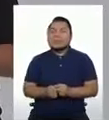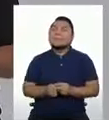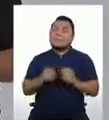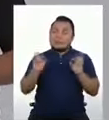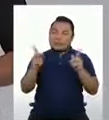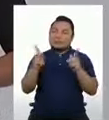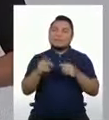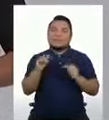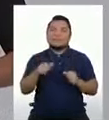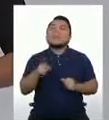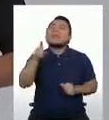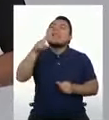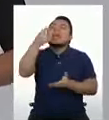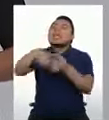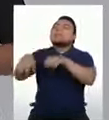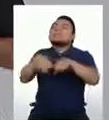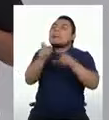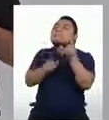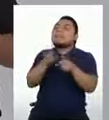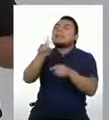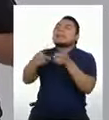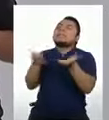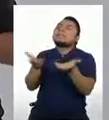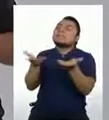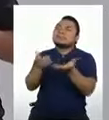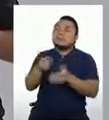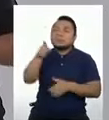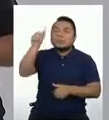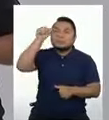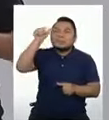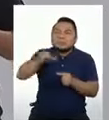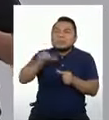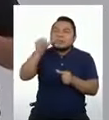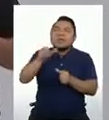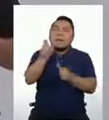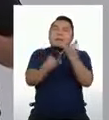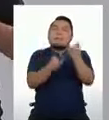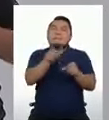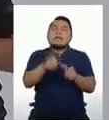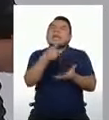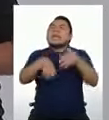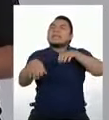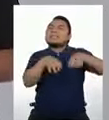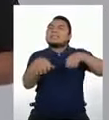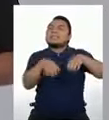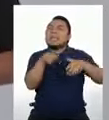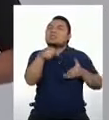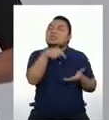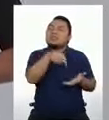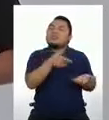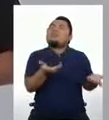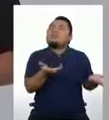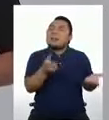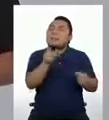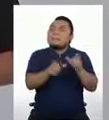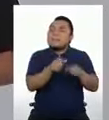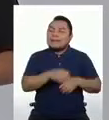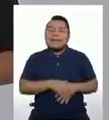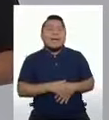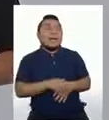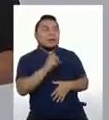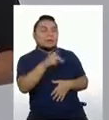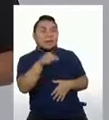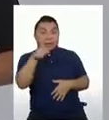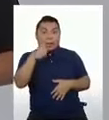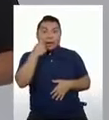entonces. ¿Qué hicieron los personajes? Intenta recordar los eventos que ocurrieron en orden. Muy bien. El